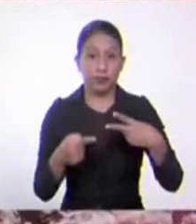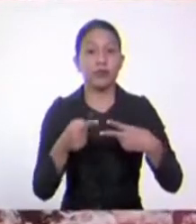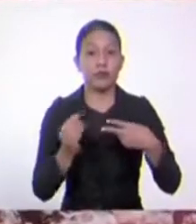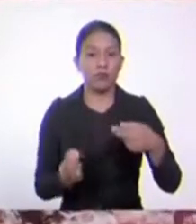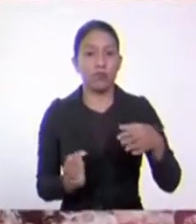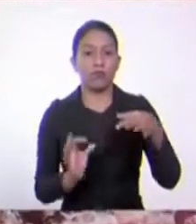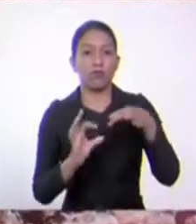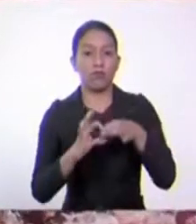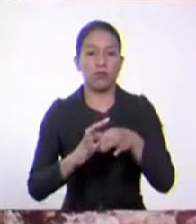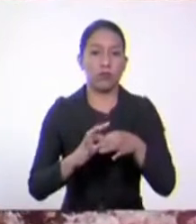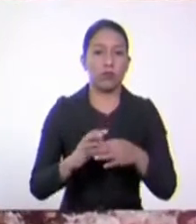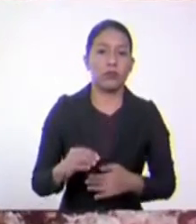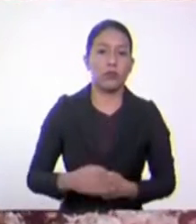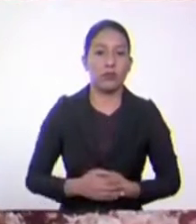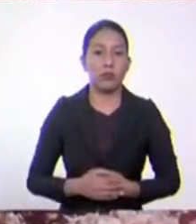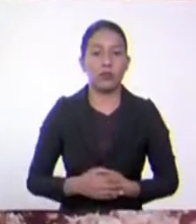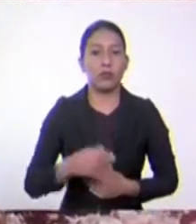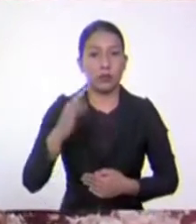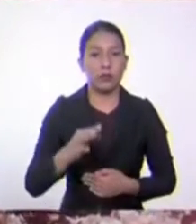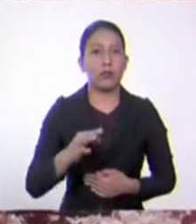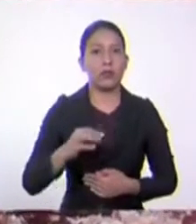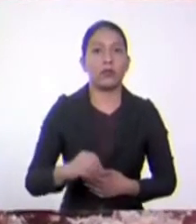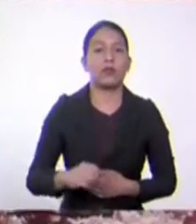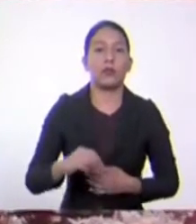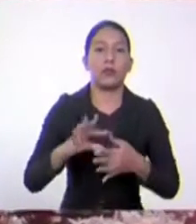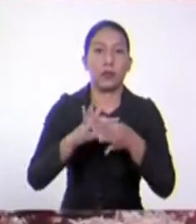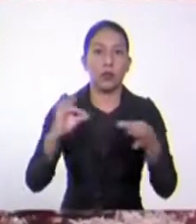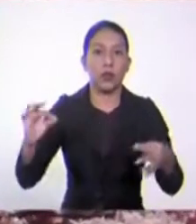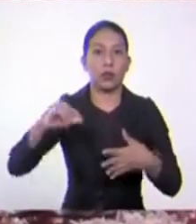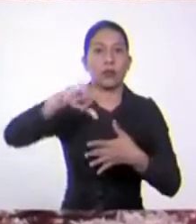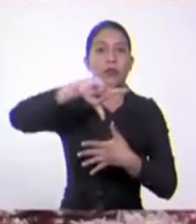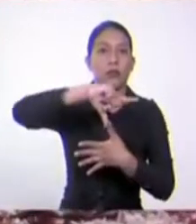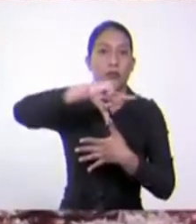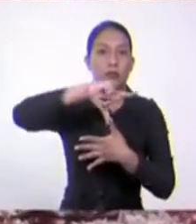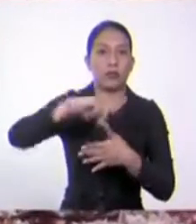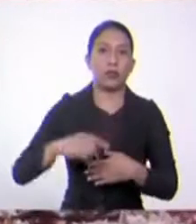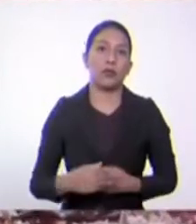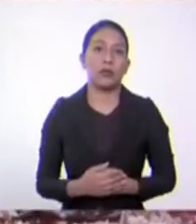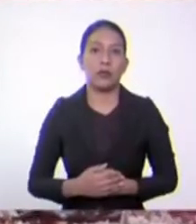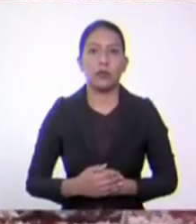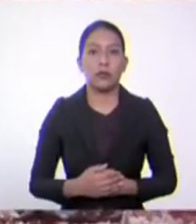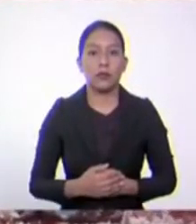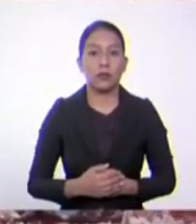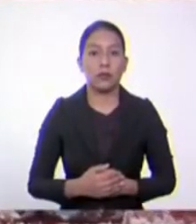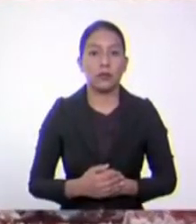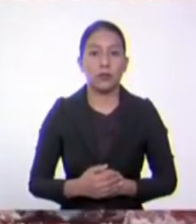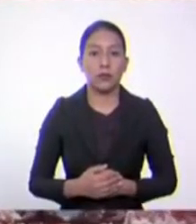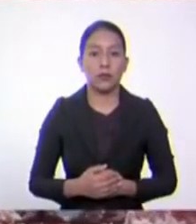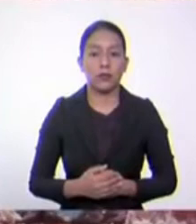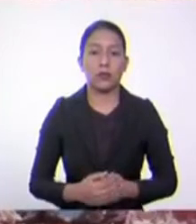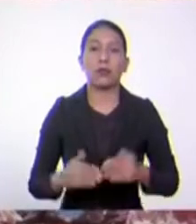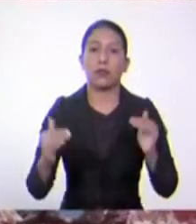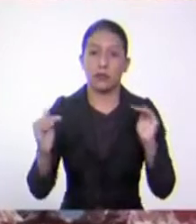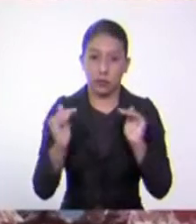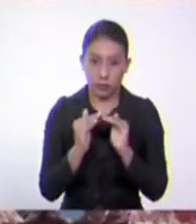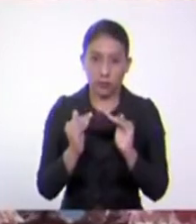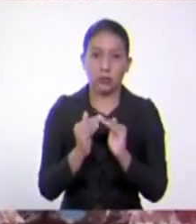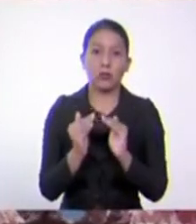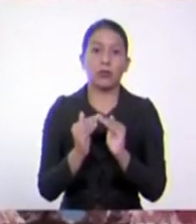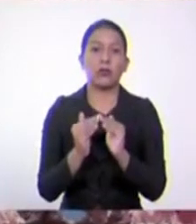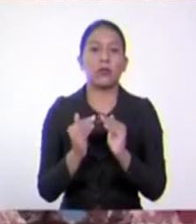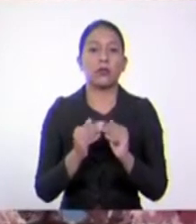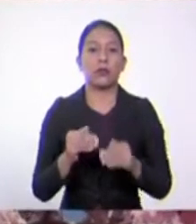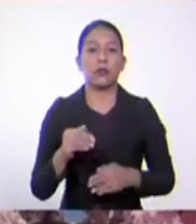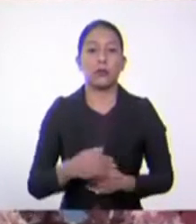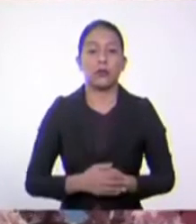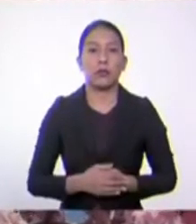en el idioma latín, que es una lengua muerta. También en la nomenclatura binomial se pide